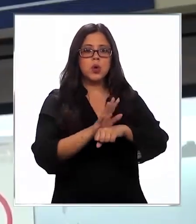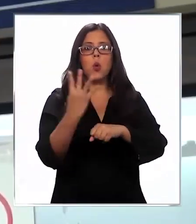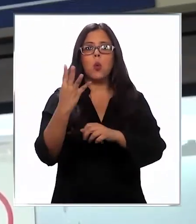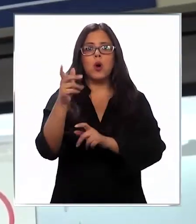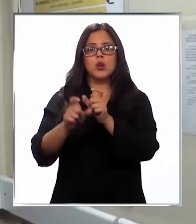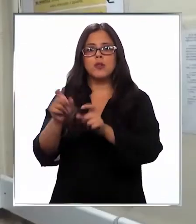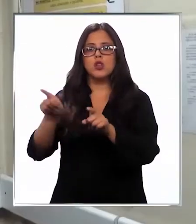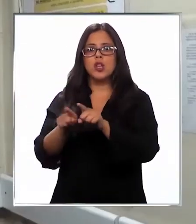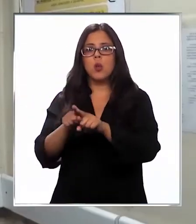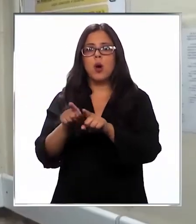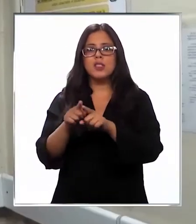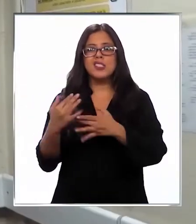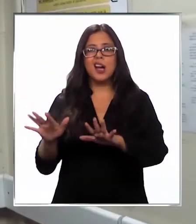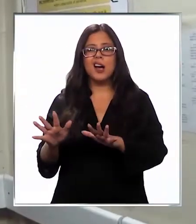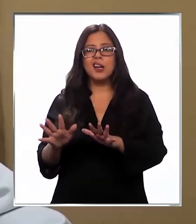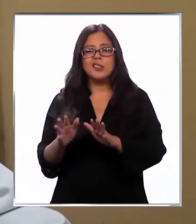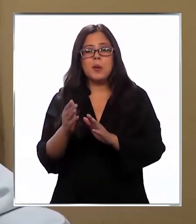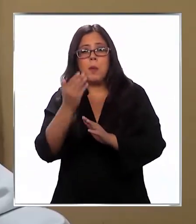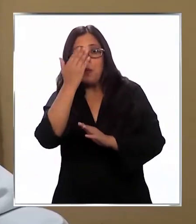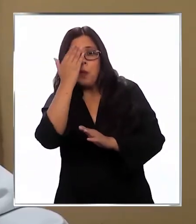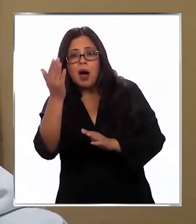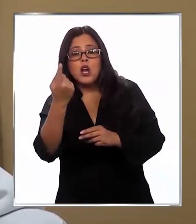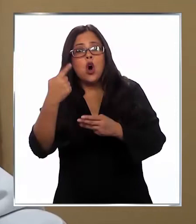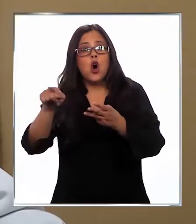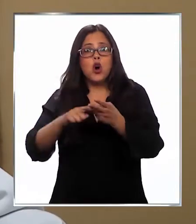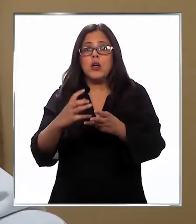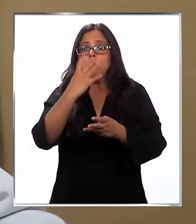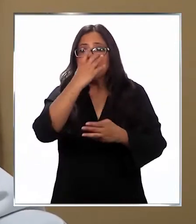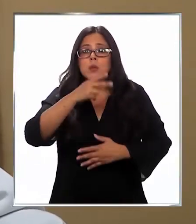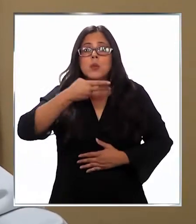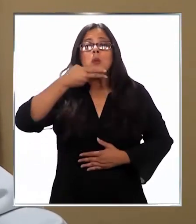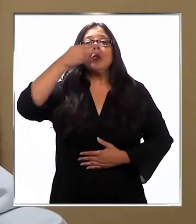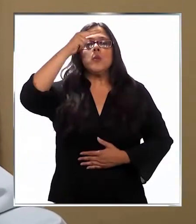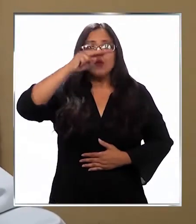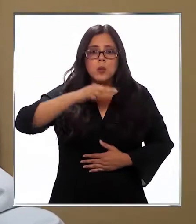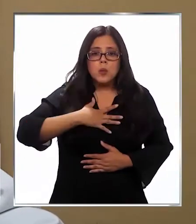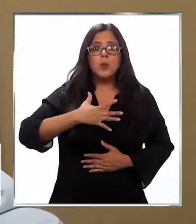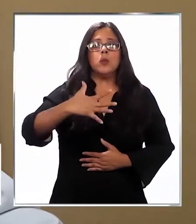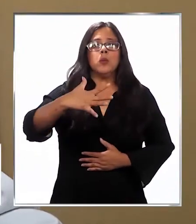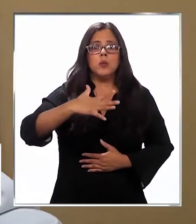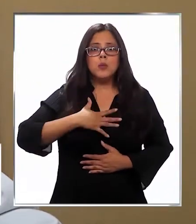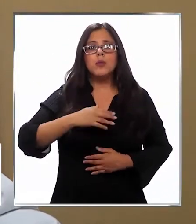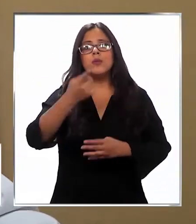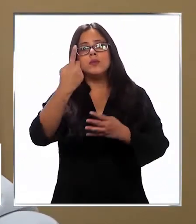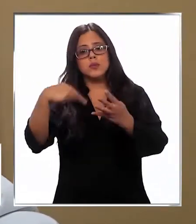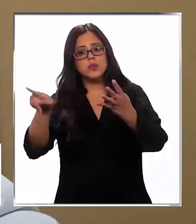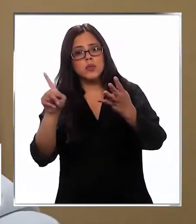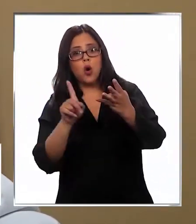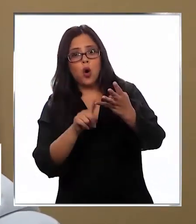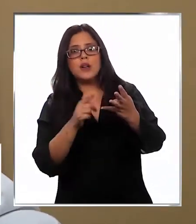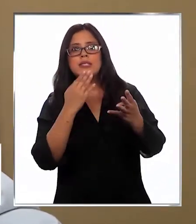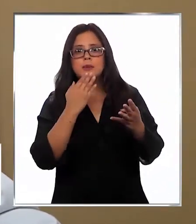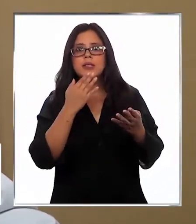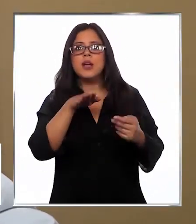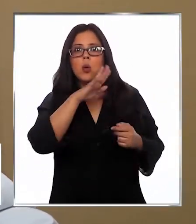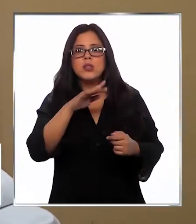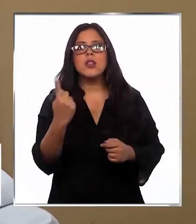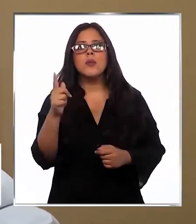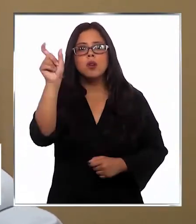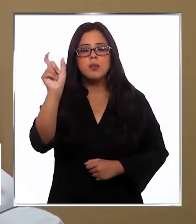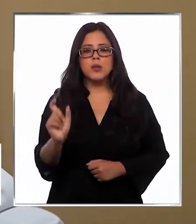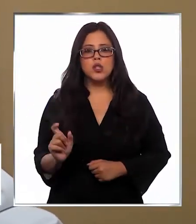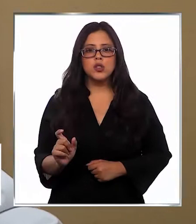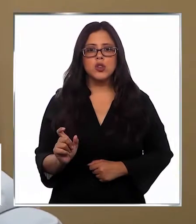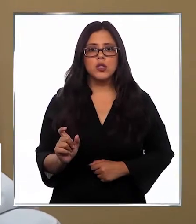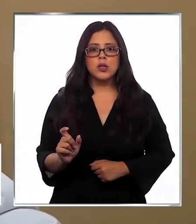flujo, uno con ventilación mecánica. La otra cama crítica igual está siendo utilizada por un